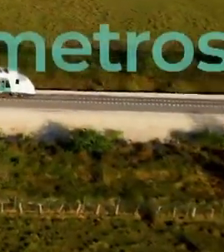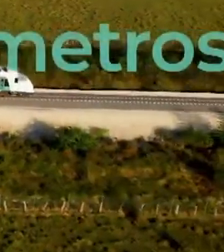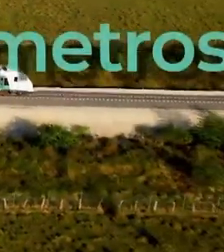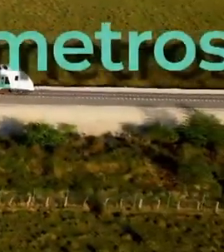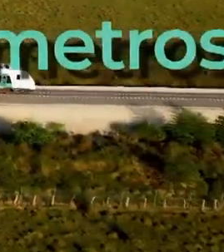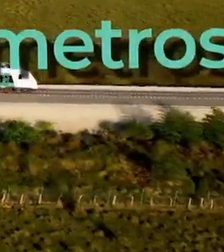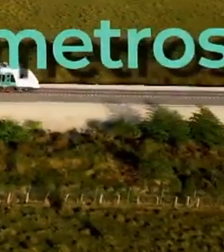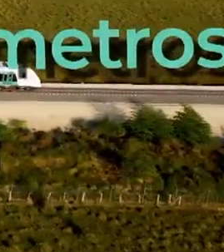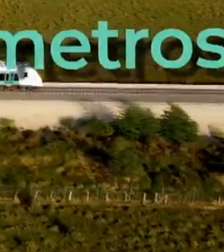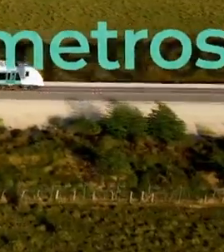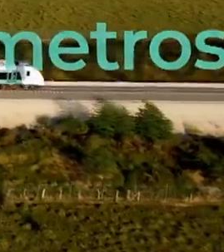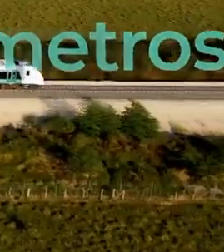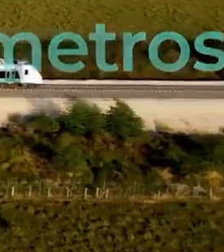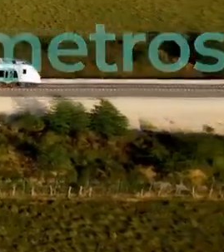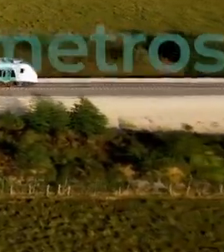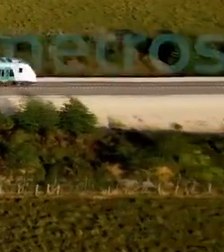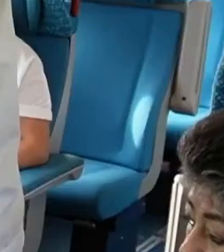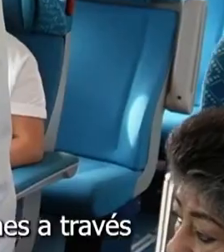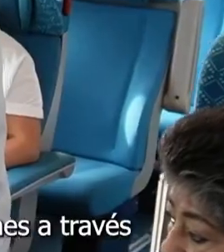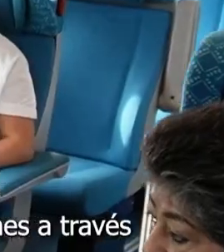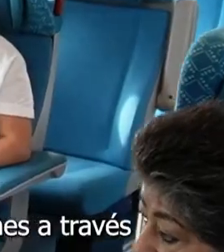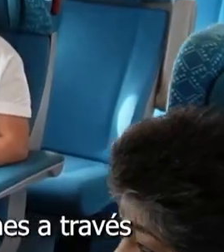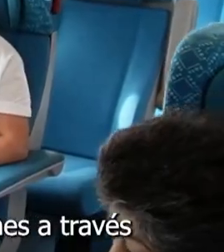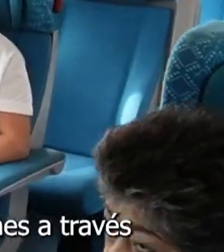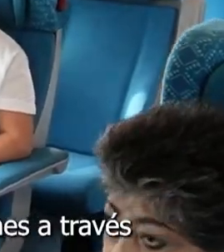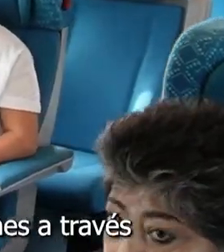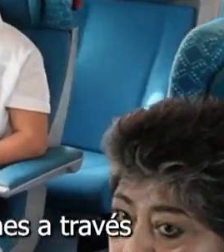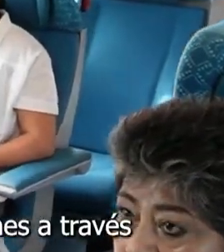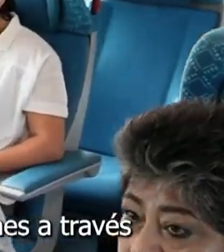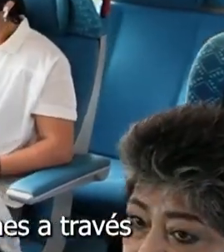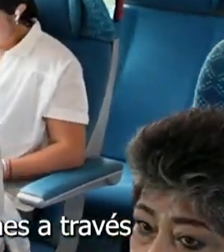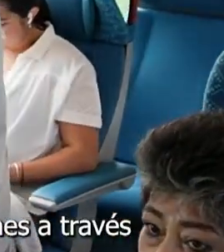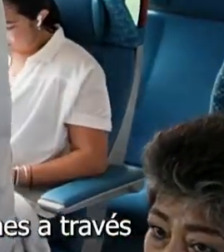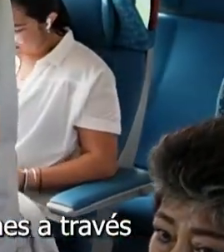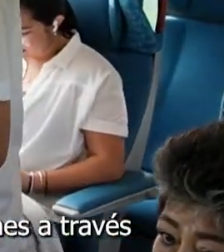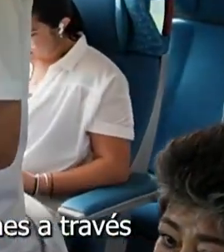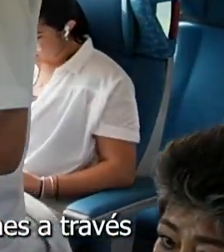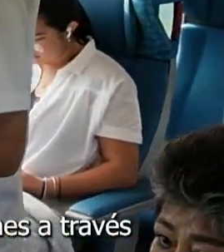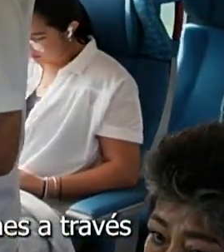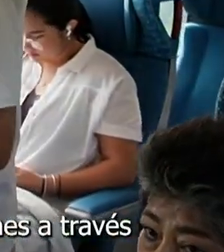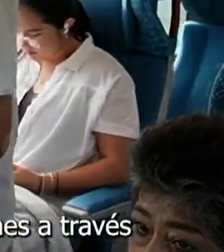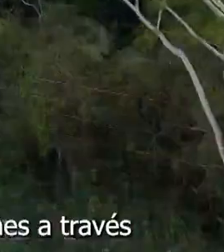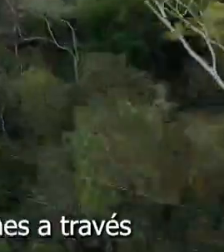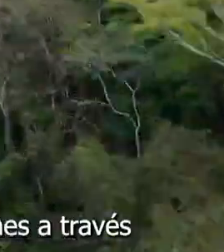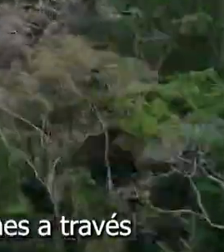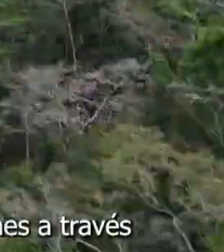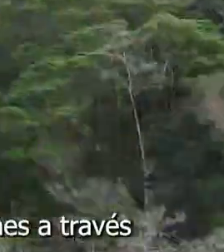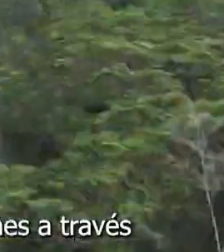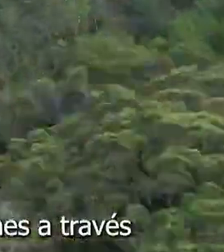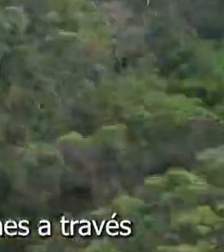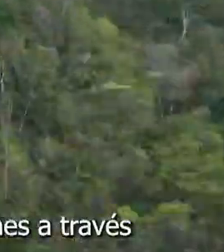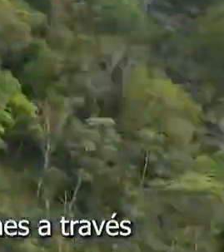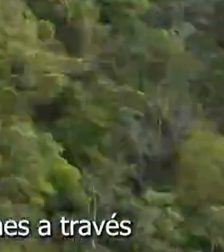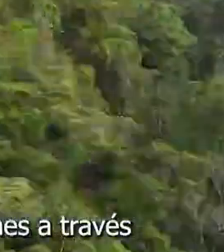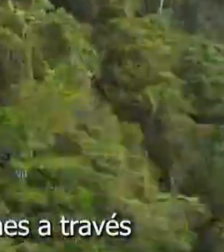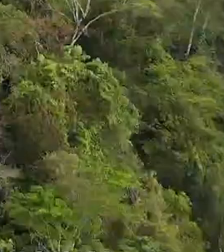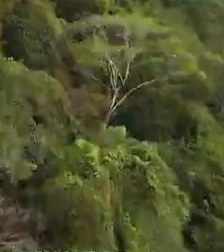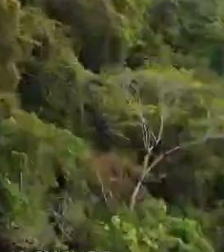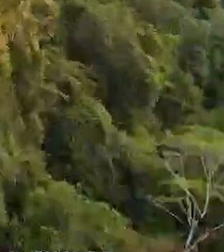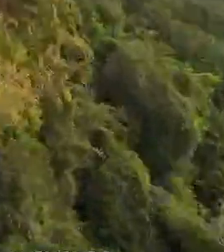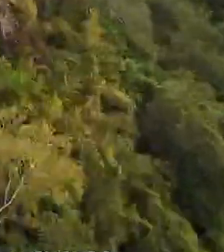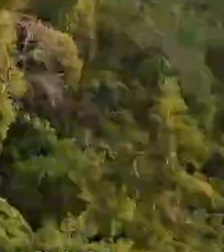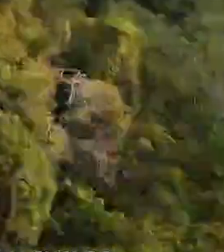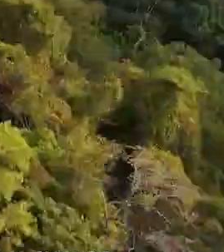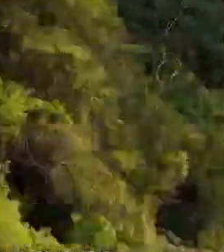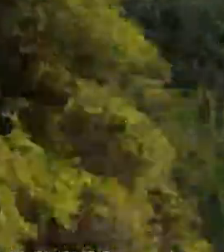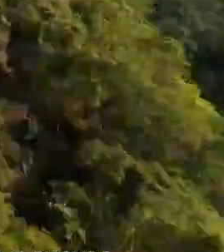lo largo de los 228 kilómetros, el Tren Maya lleva a los viajeros por estas 6 estaciones a través de un paseo inolvidable por